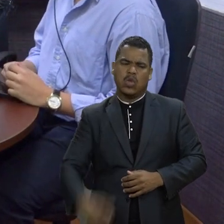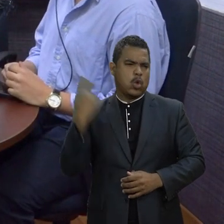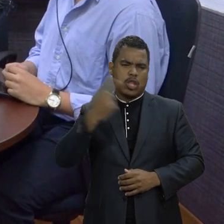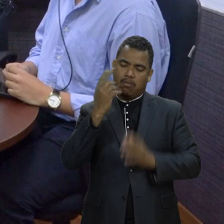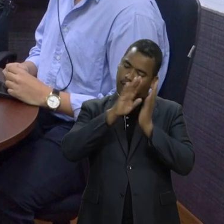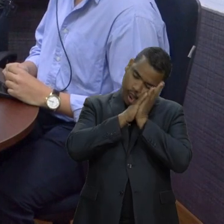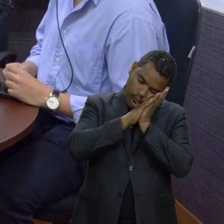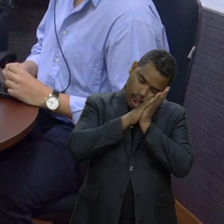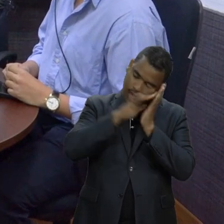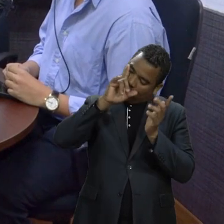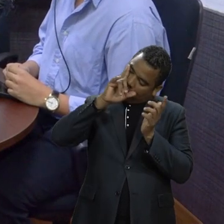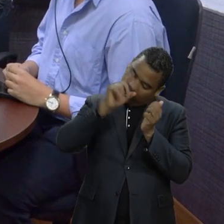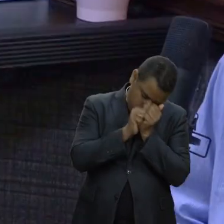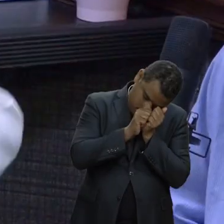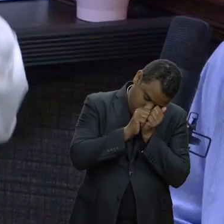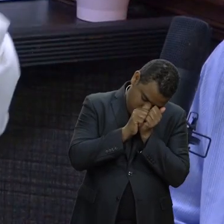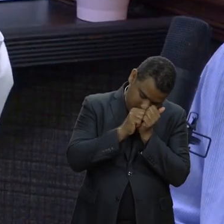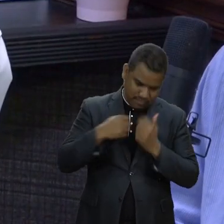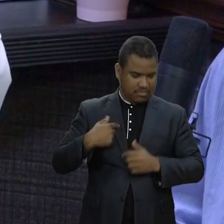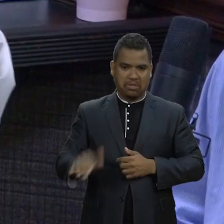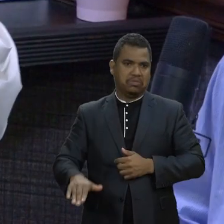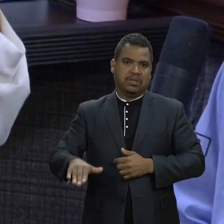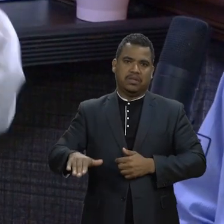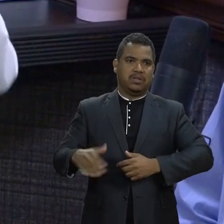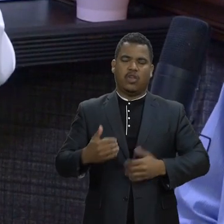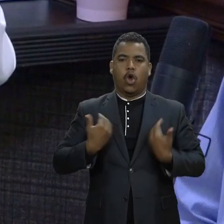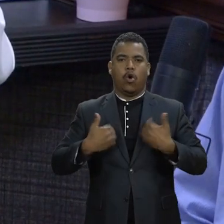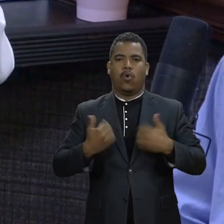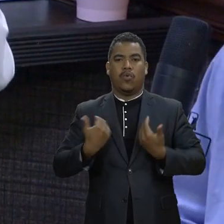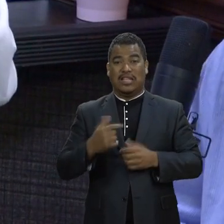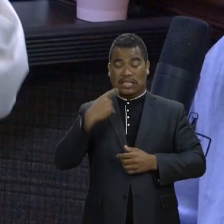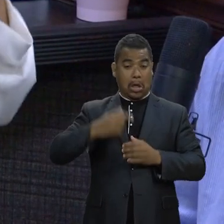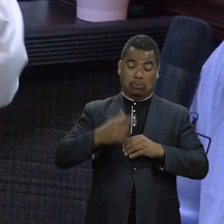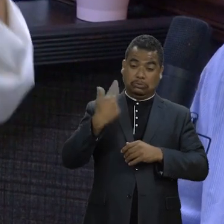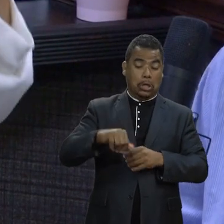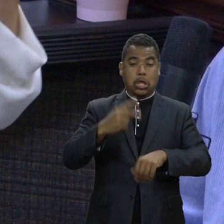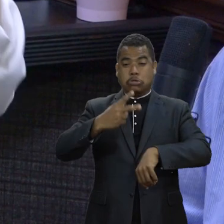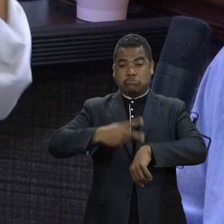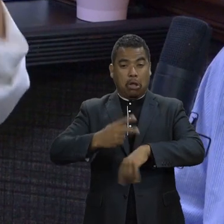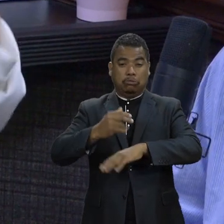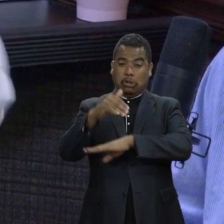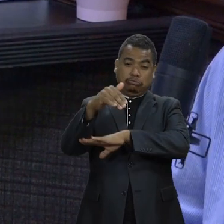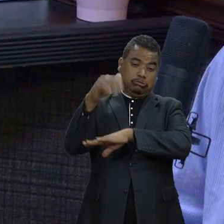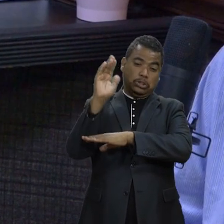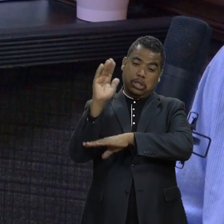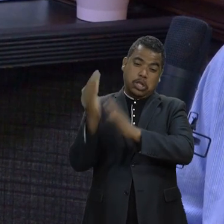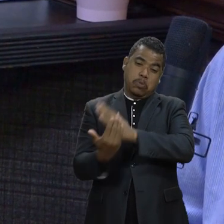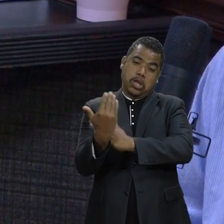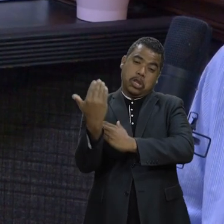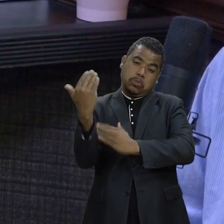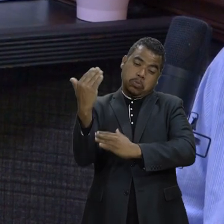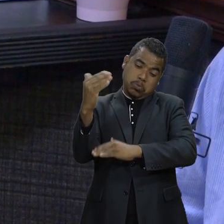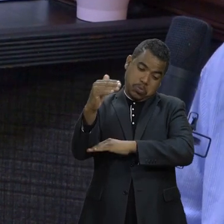dormilona. Bien. Si me dejan, yo cuando era chiquita, joven, si me dejaban hasta las 2 y 4 de la tarde, yo me dormía hasta las 2 y las 4 de la